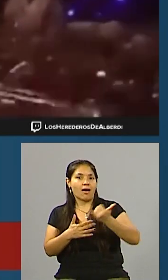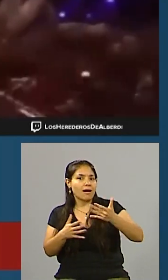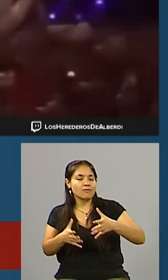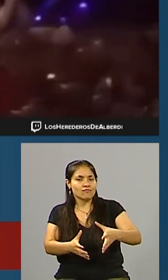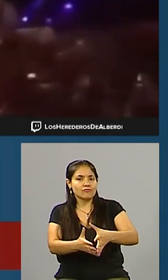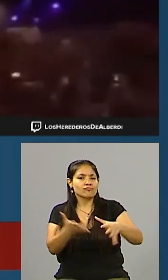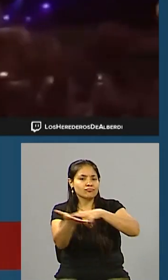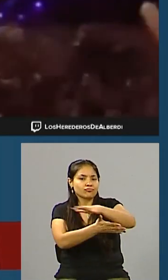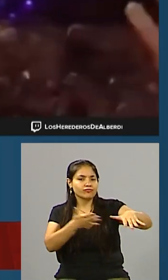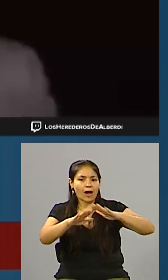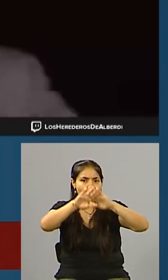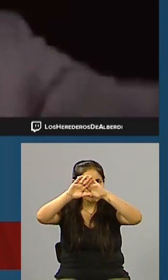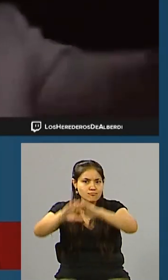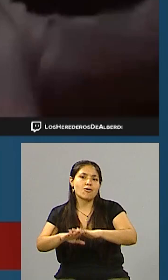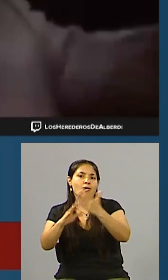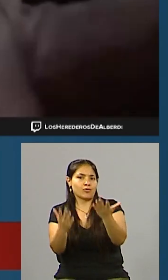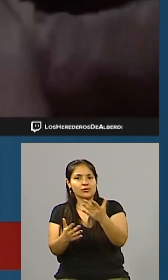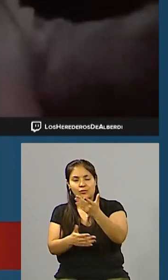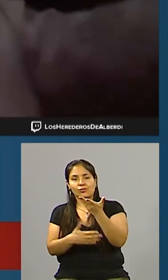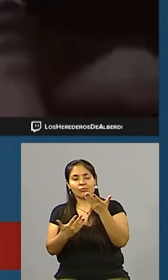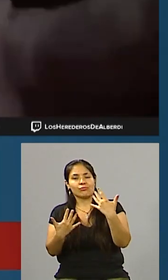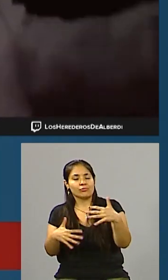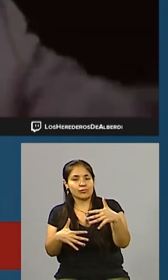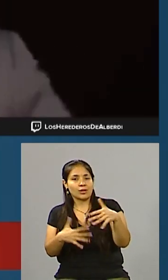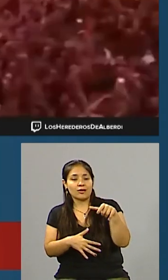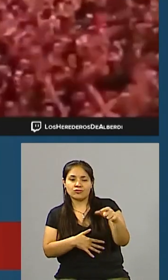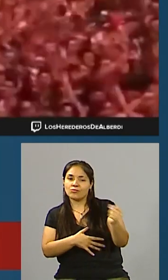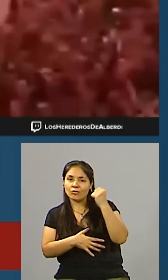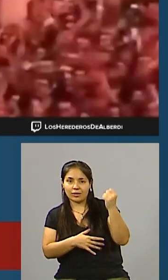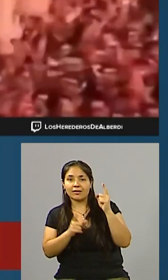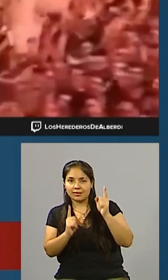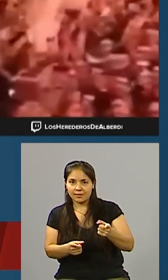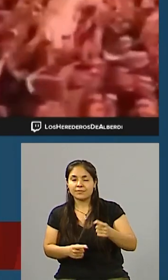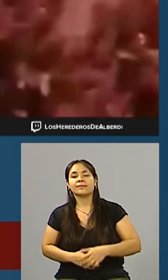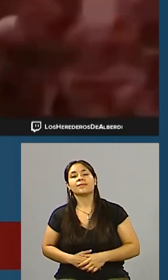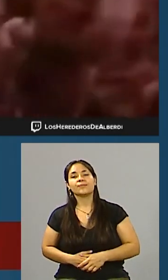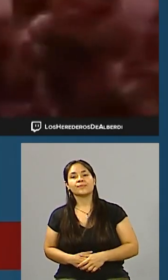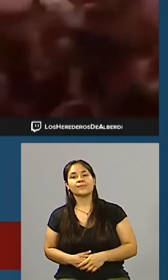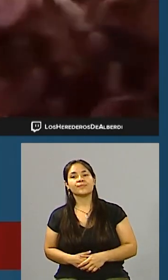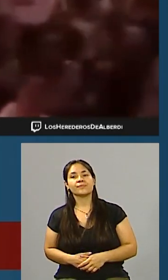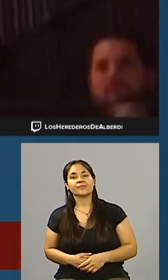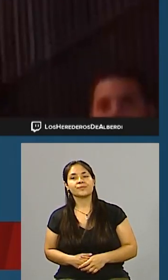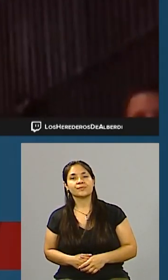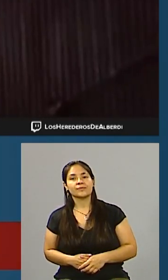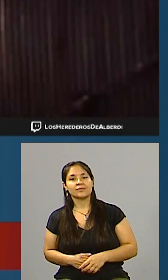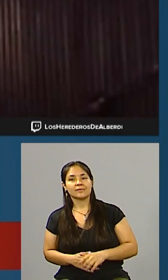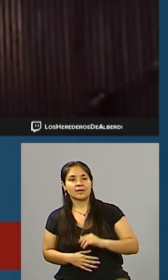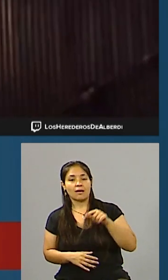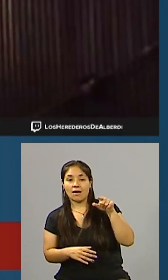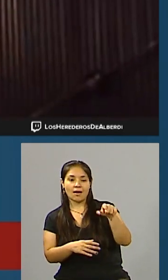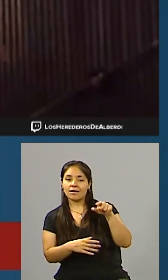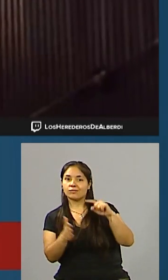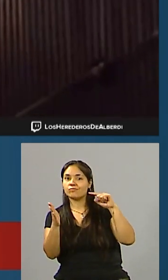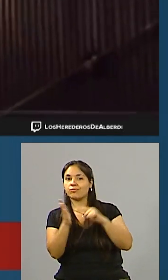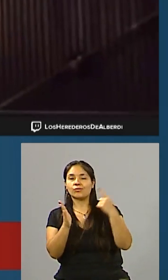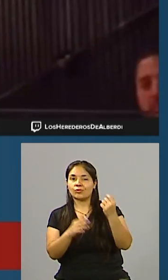¿no?, de la elección, del electorado, que me parece que eso no hay que restarle importancia, ¿no? Es un punto central esto que